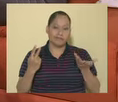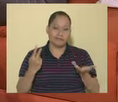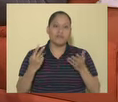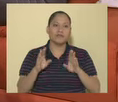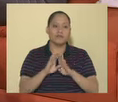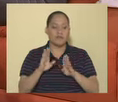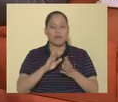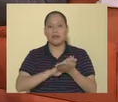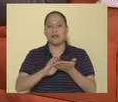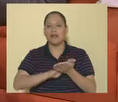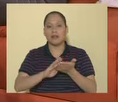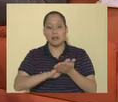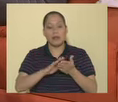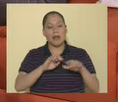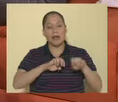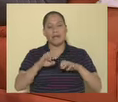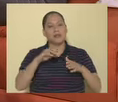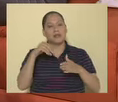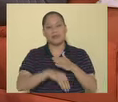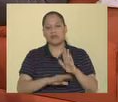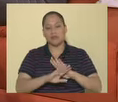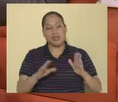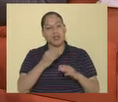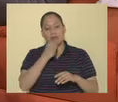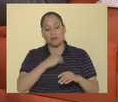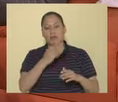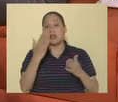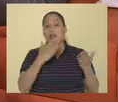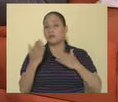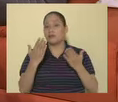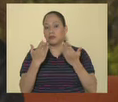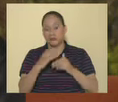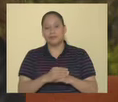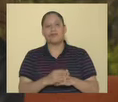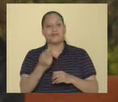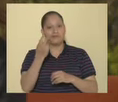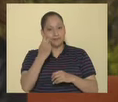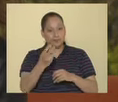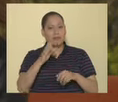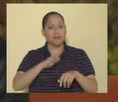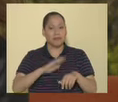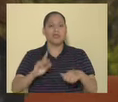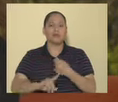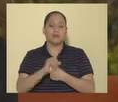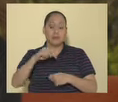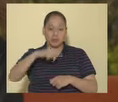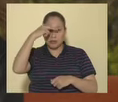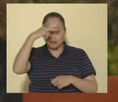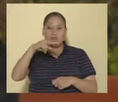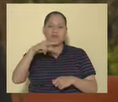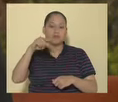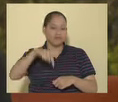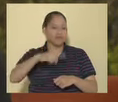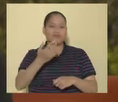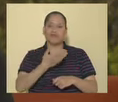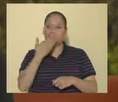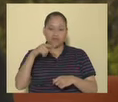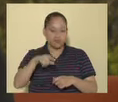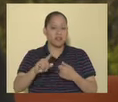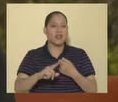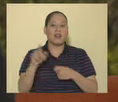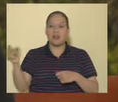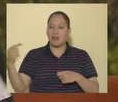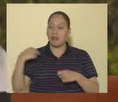llevan a la desaparición de la empresa y no subsisten. Realmente el problema en México es ese.